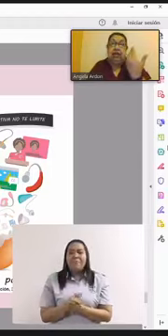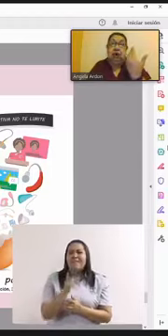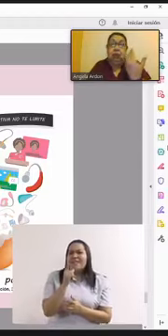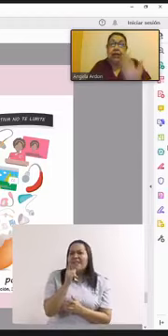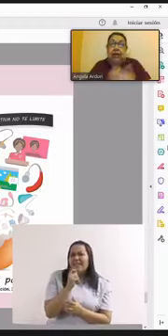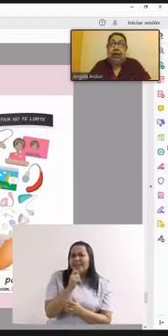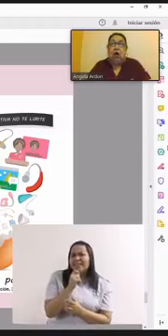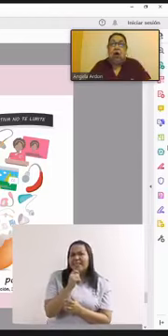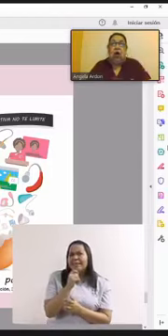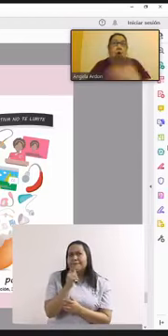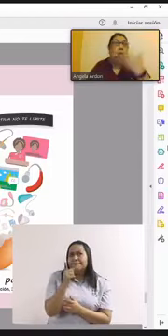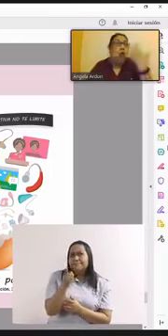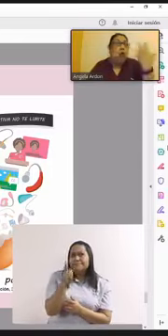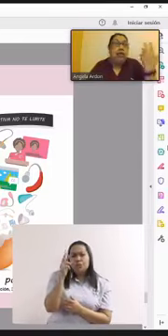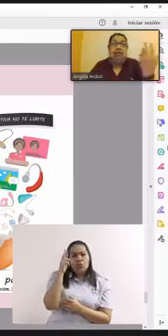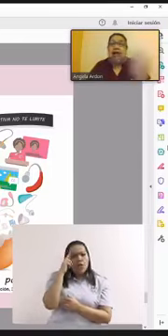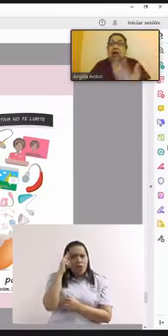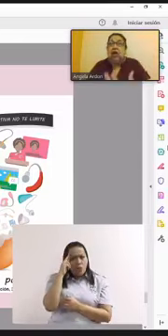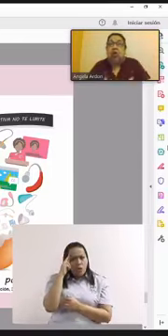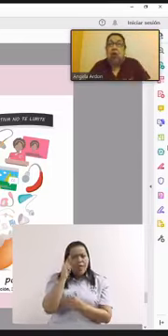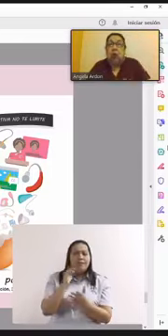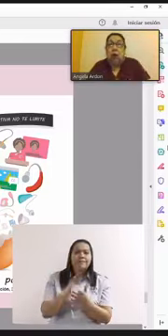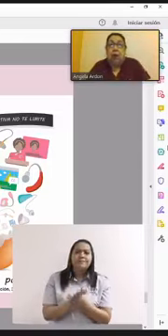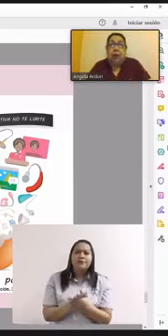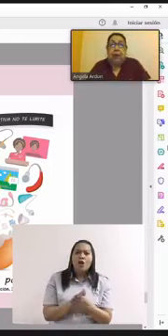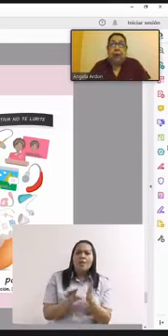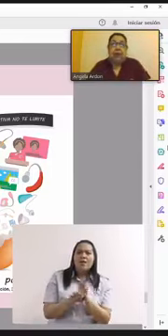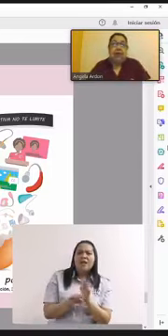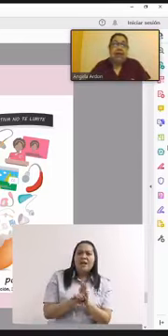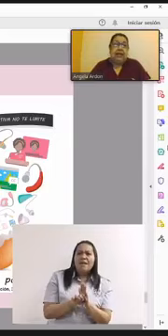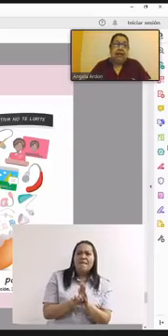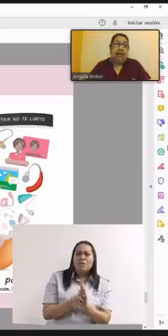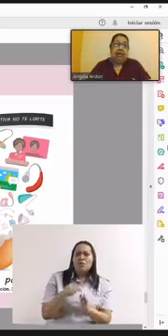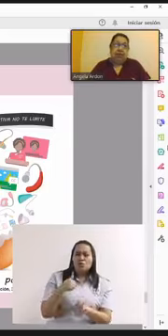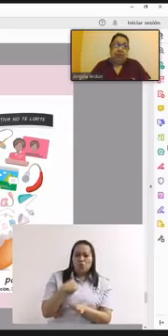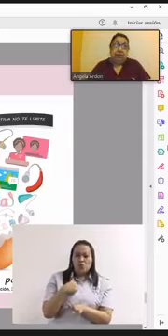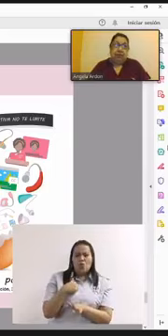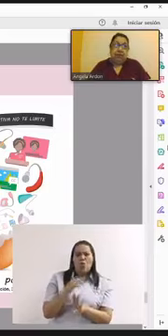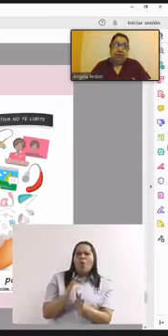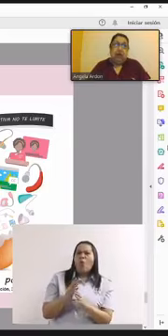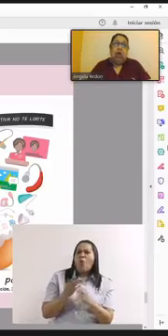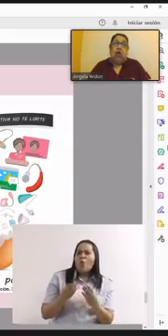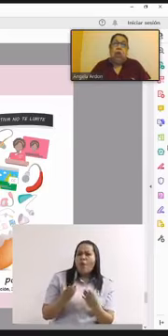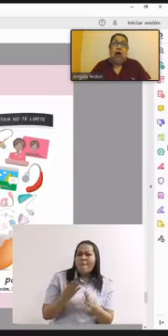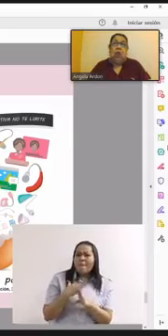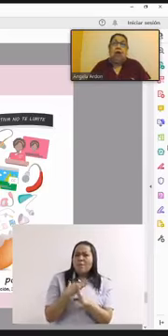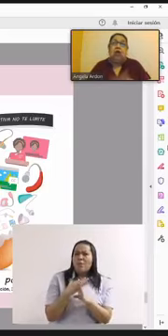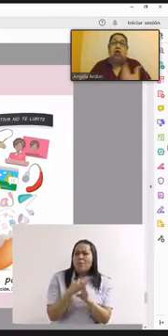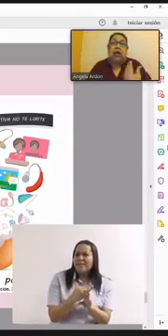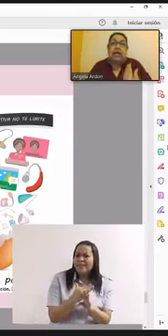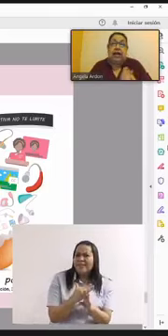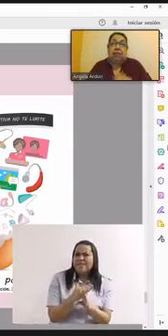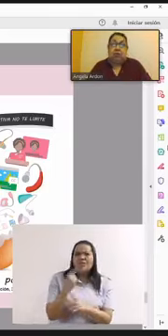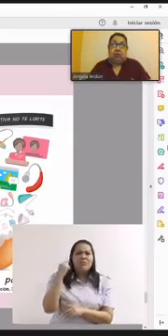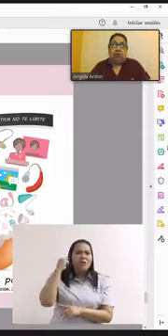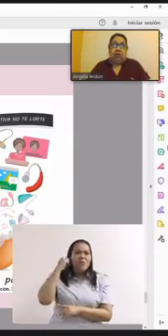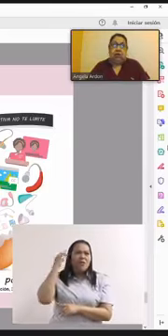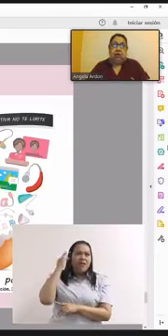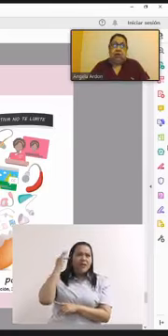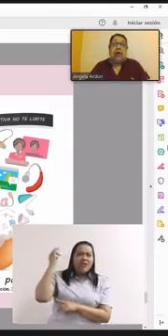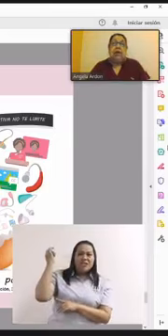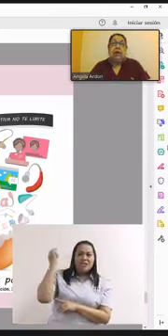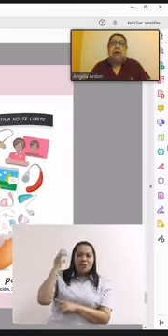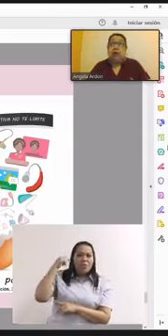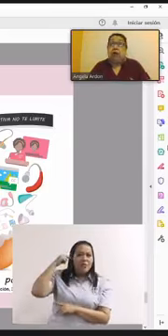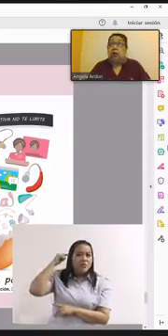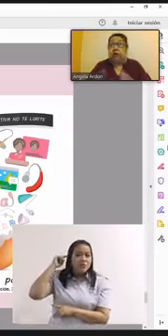¿Quién se acuerda o dice cómo hago para prevenir y lastimarme? ¿Cómo hago para no dañar mi audición?